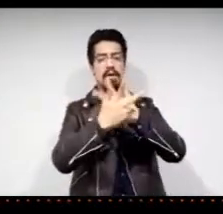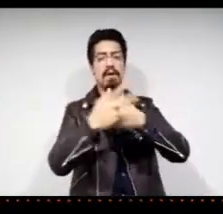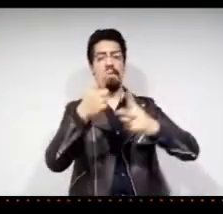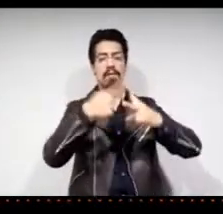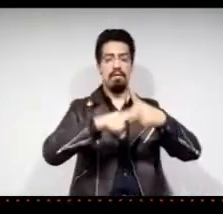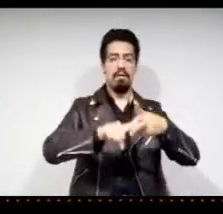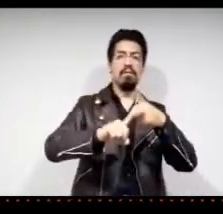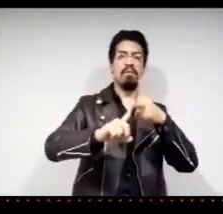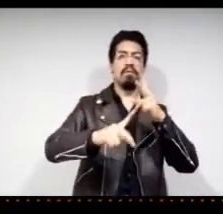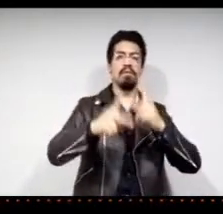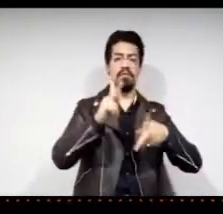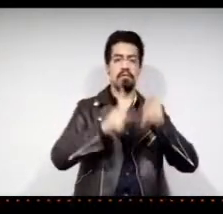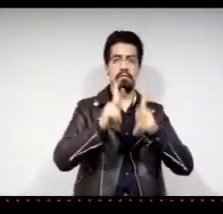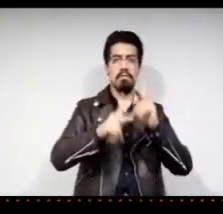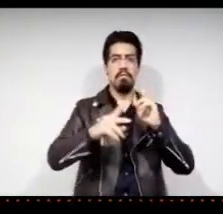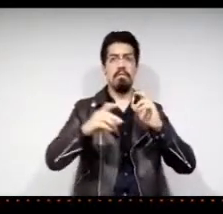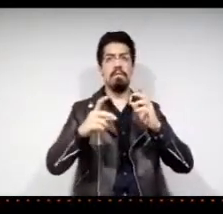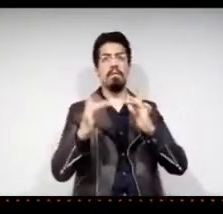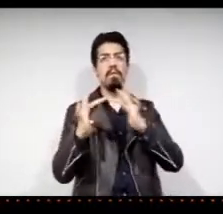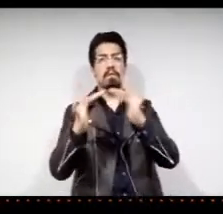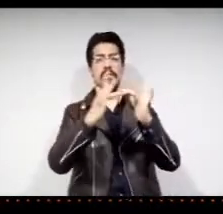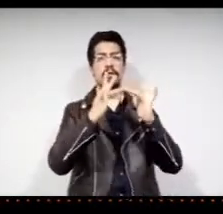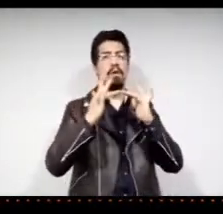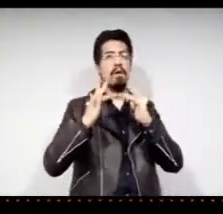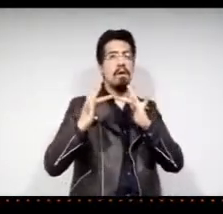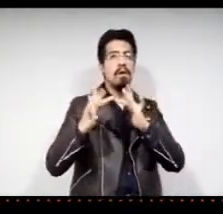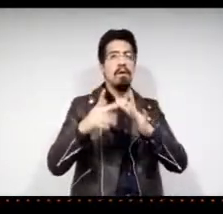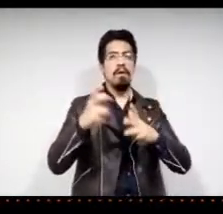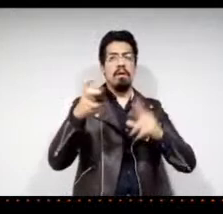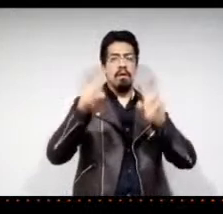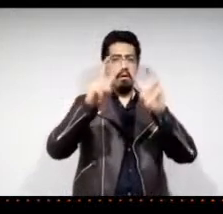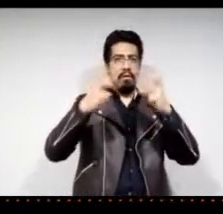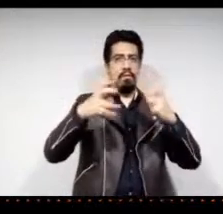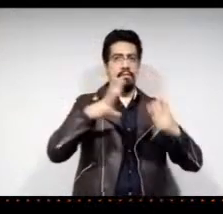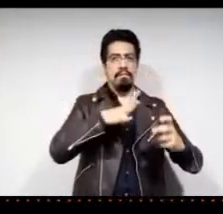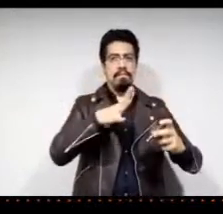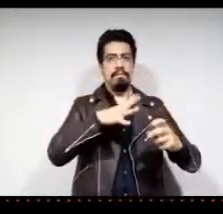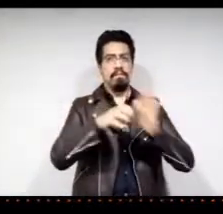interactuar, vimos que muchos de los aspectos han quedado